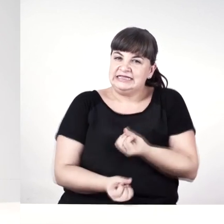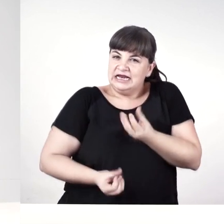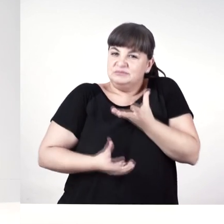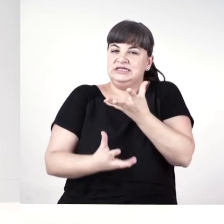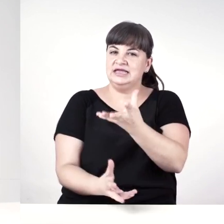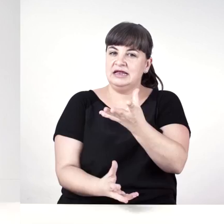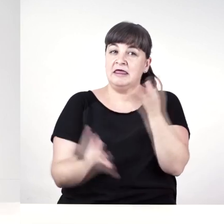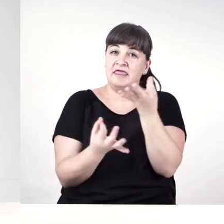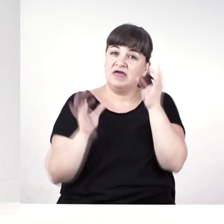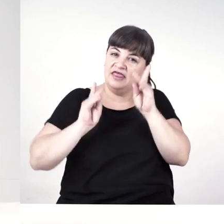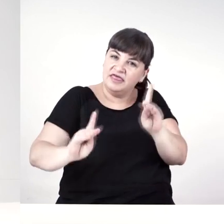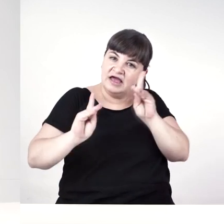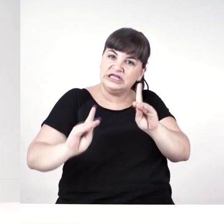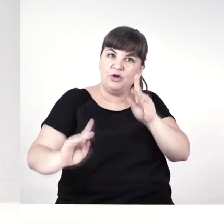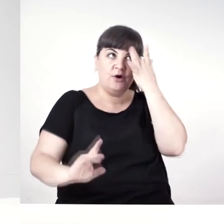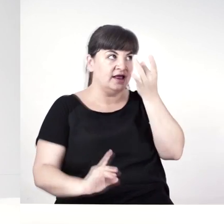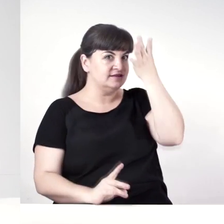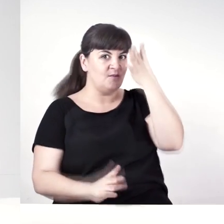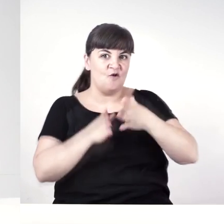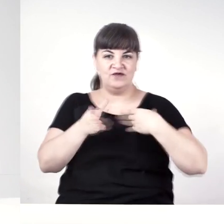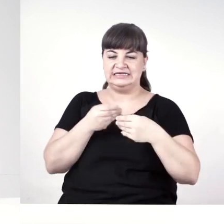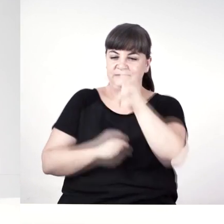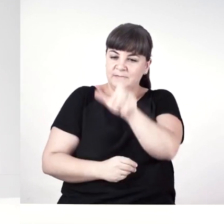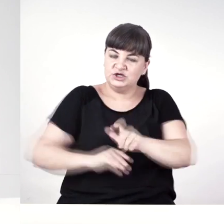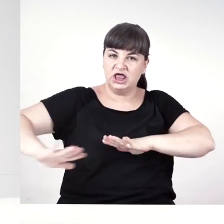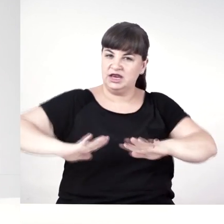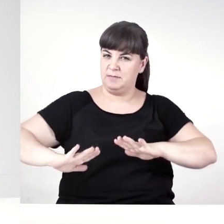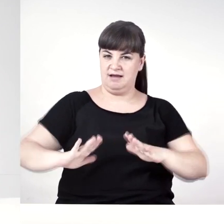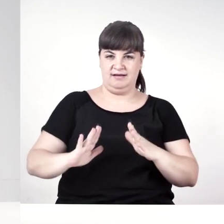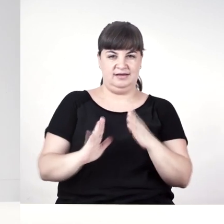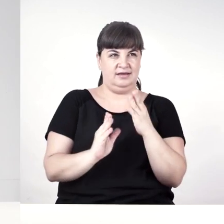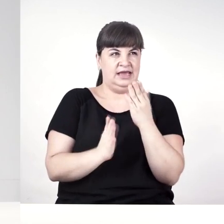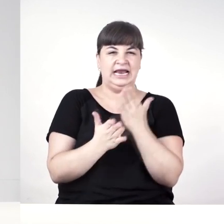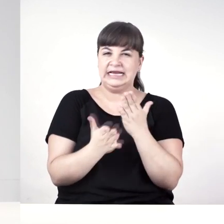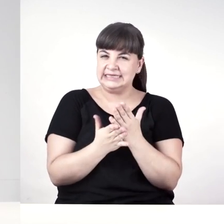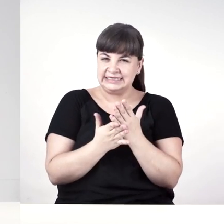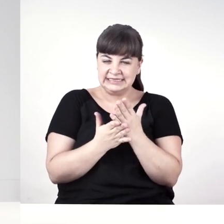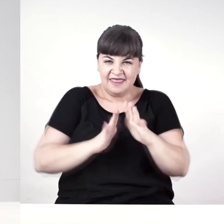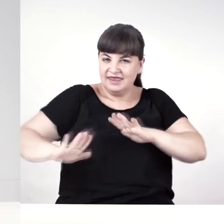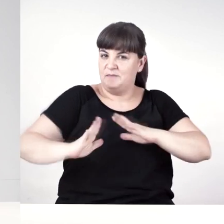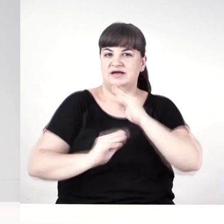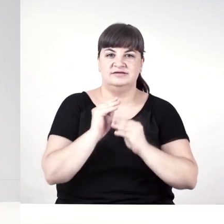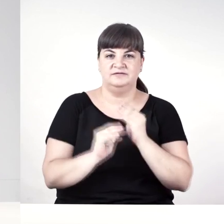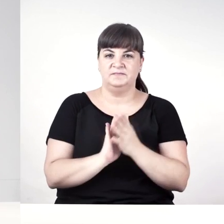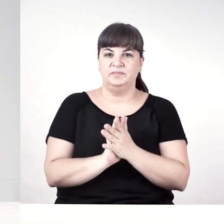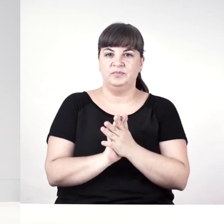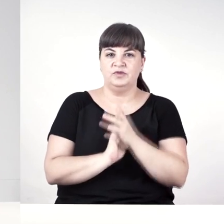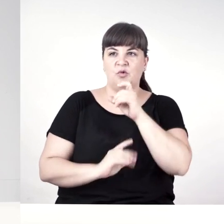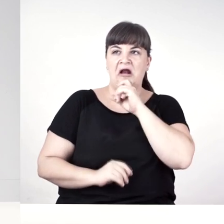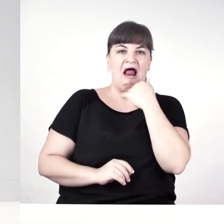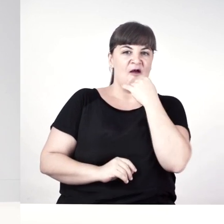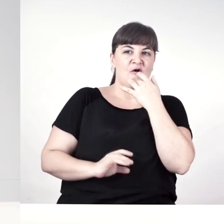quiere enseñar, tiene que ser didáctico. Creativo. Flexible. Una persona muy dinámica, que haga que las